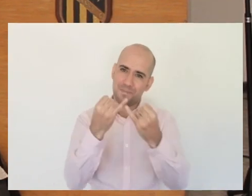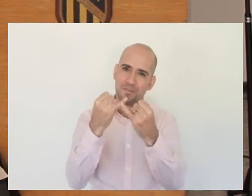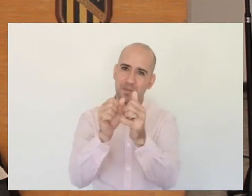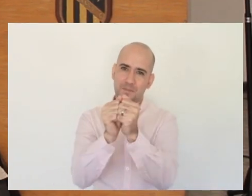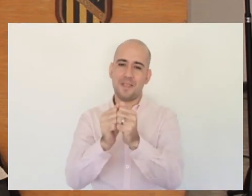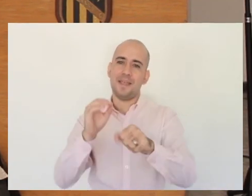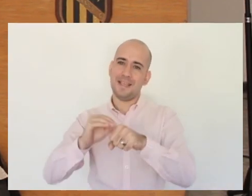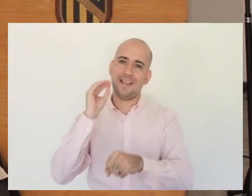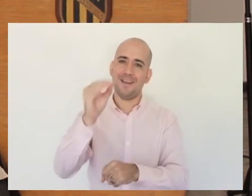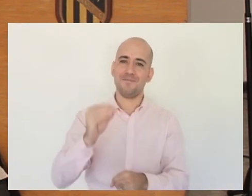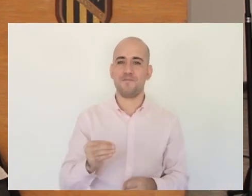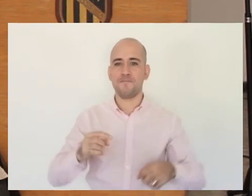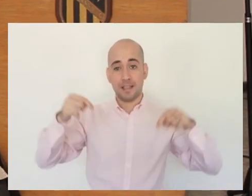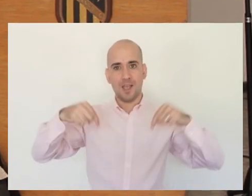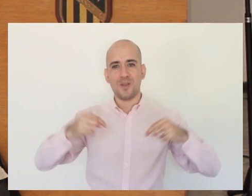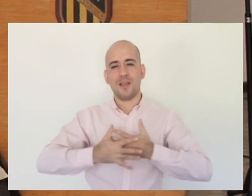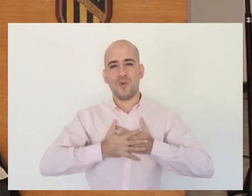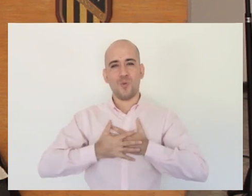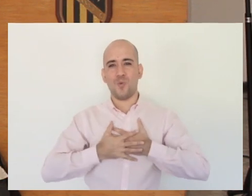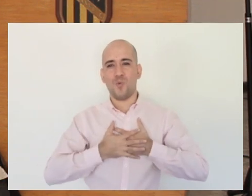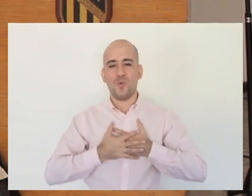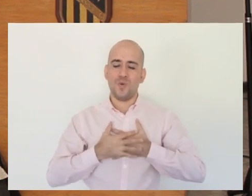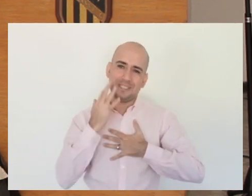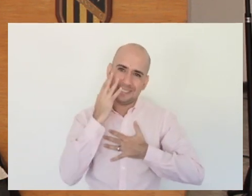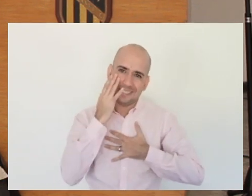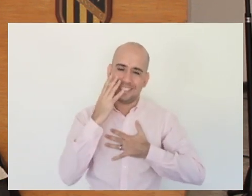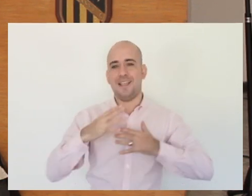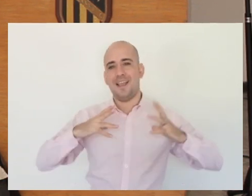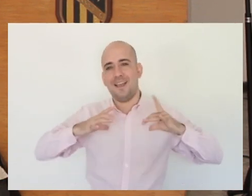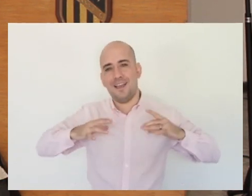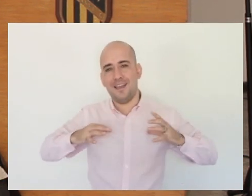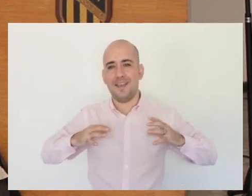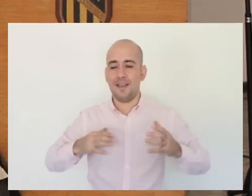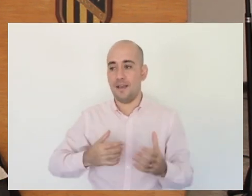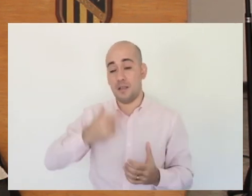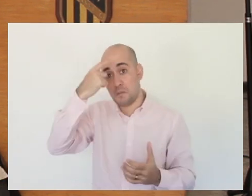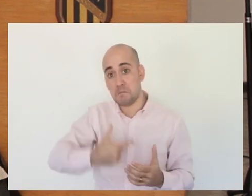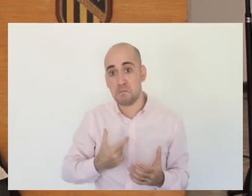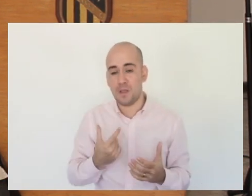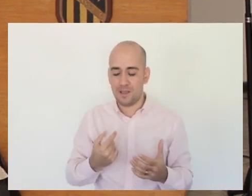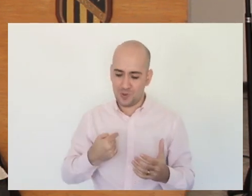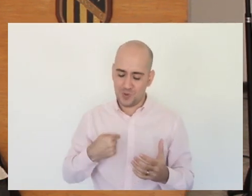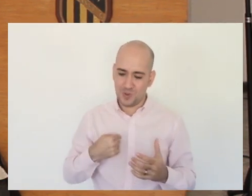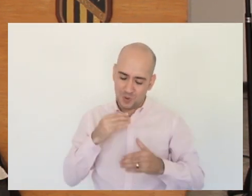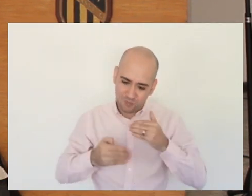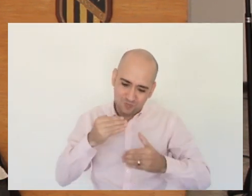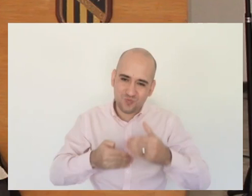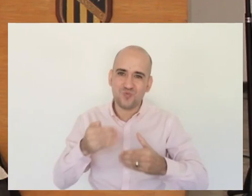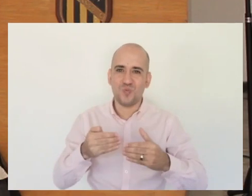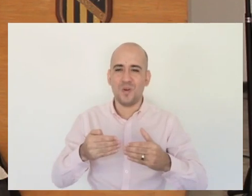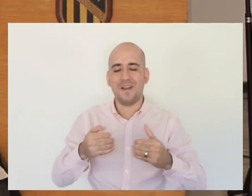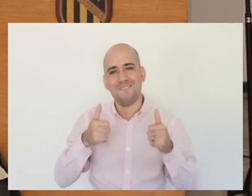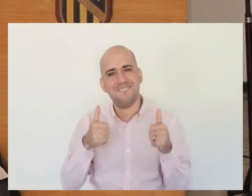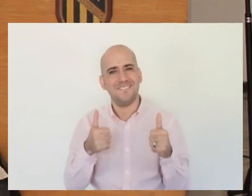Estimados compañeros y compañeras, siento emoción y alegría ya que hoy finalizaremos una etapa importante en nuestra vida personal y académica. Me siento orgulloso